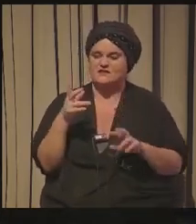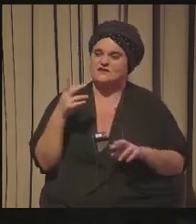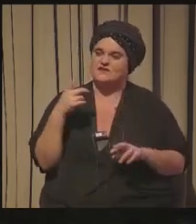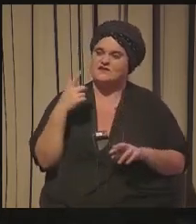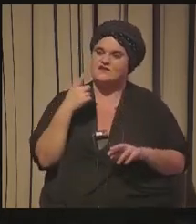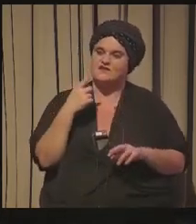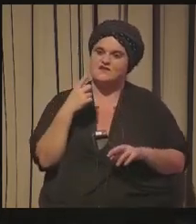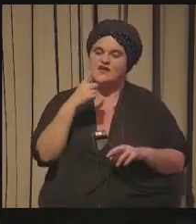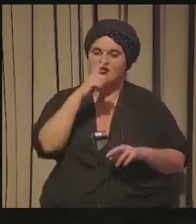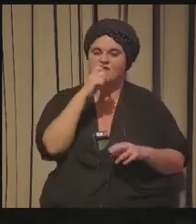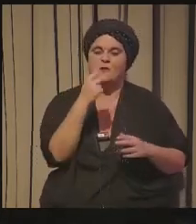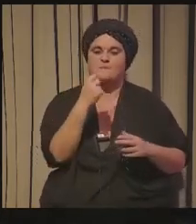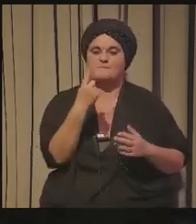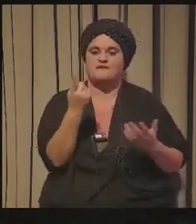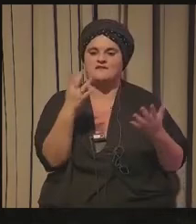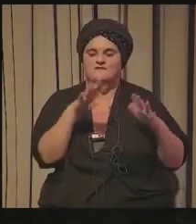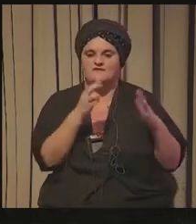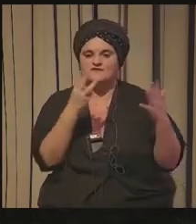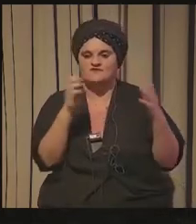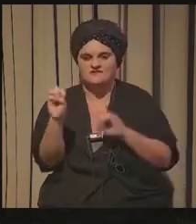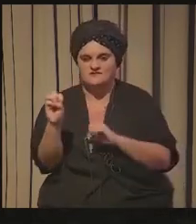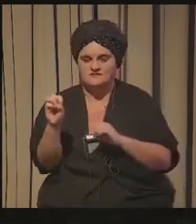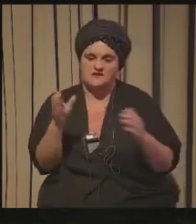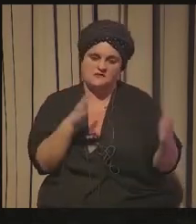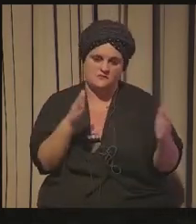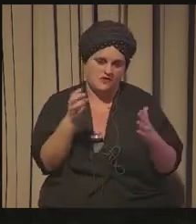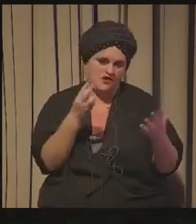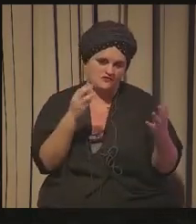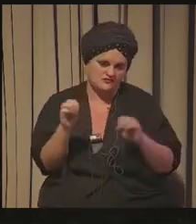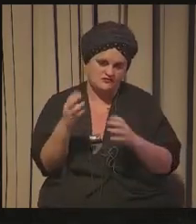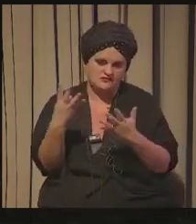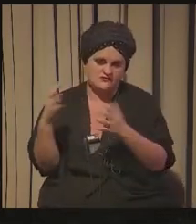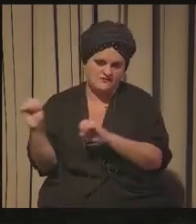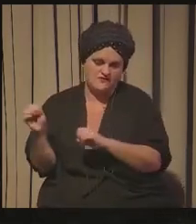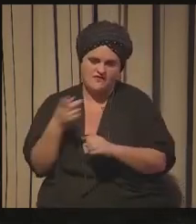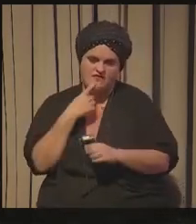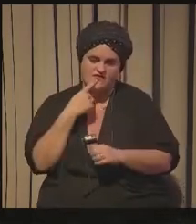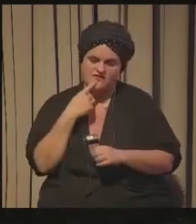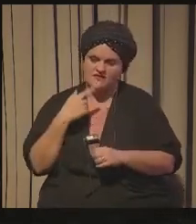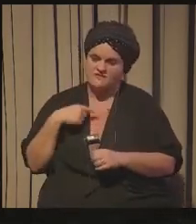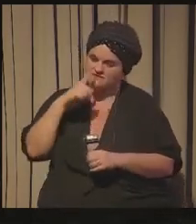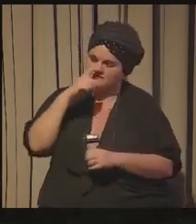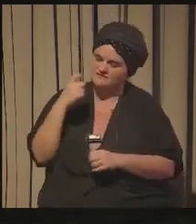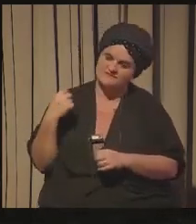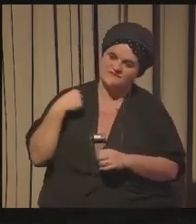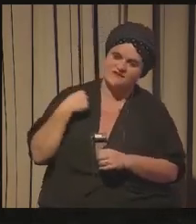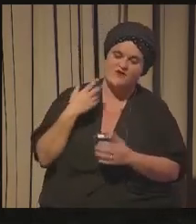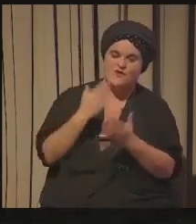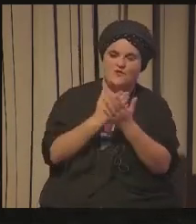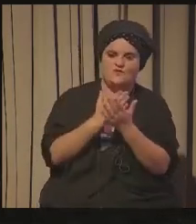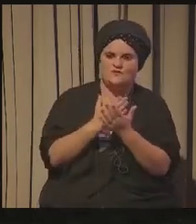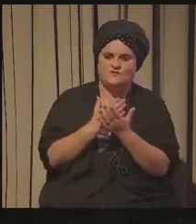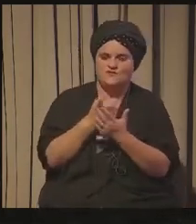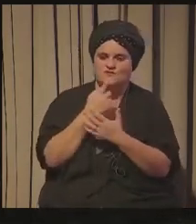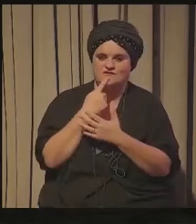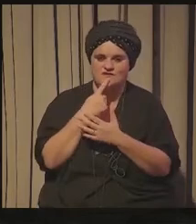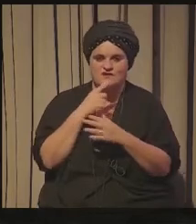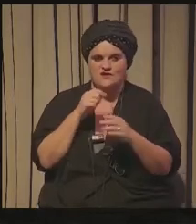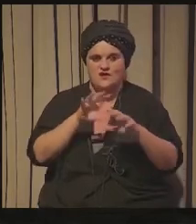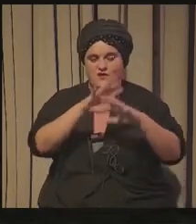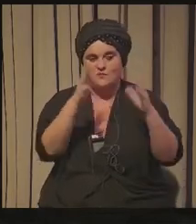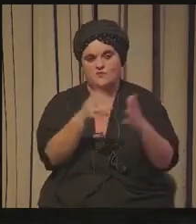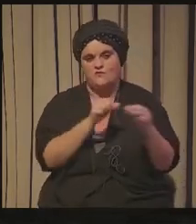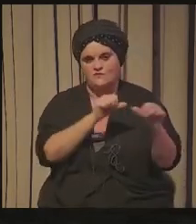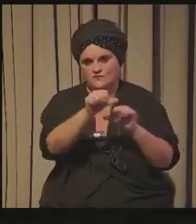en 1980, bueno, en los años 80 y en los 90, y teníamos un curso que se llamaba Futuros del